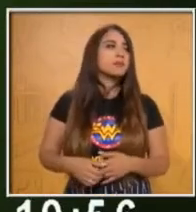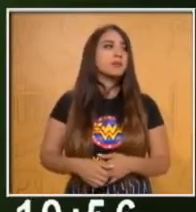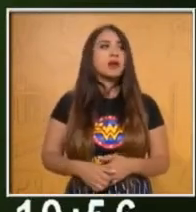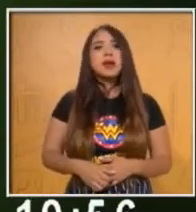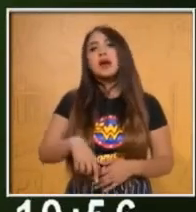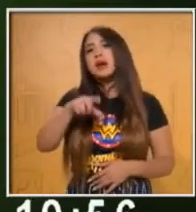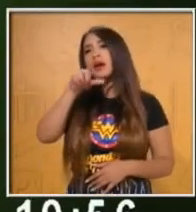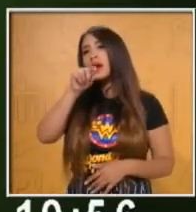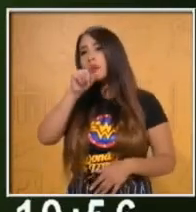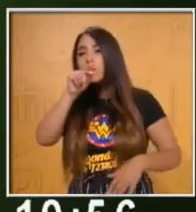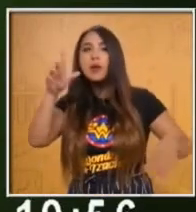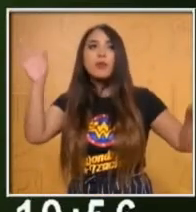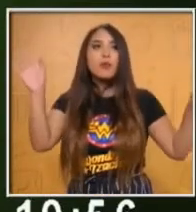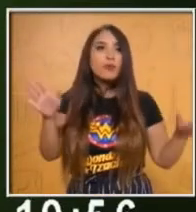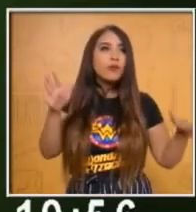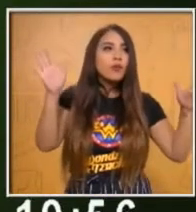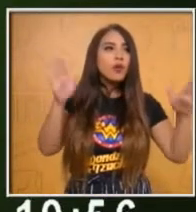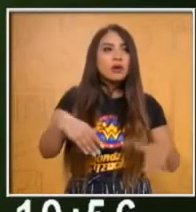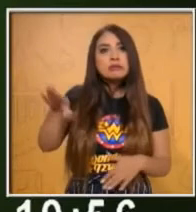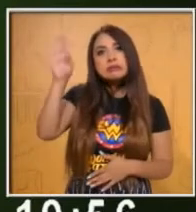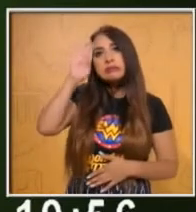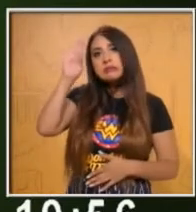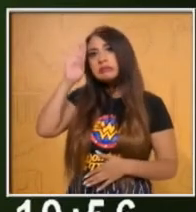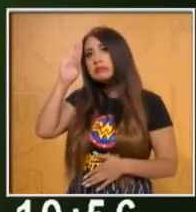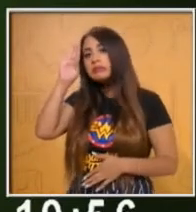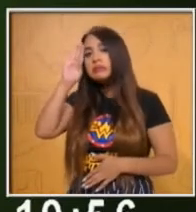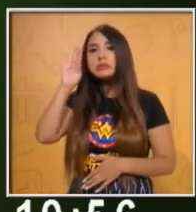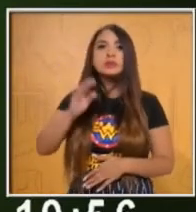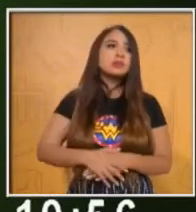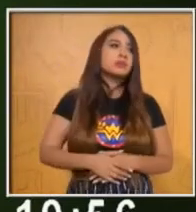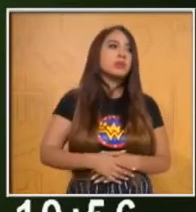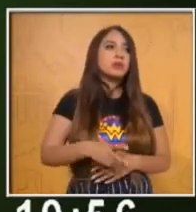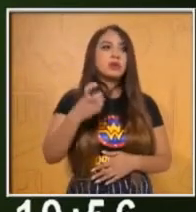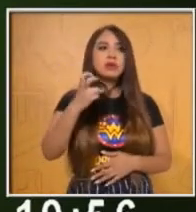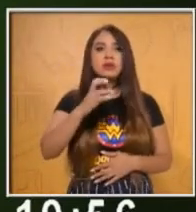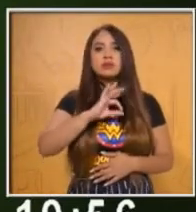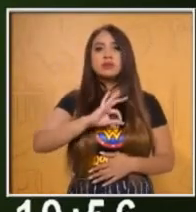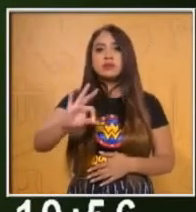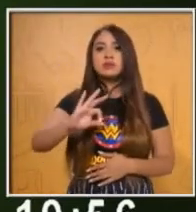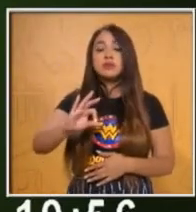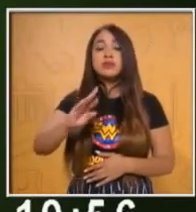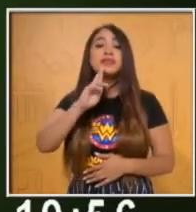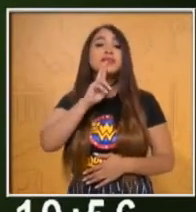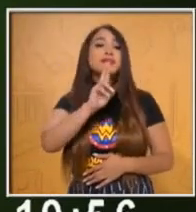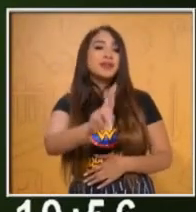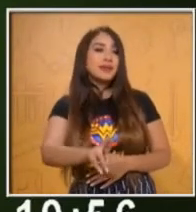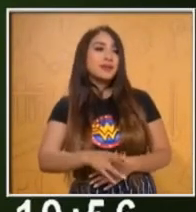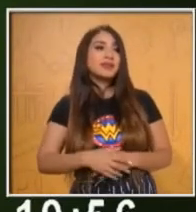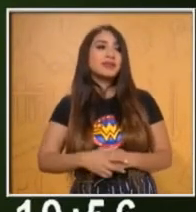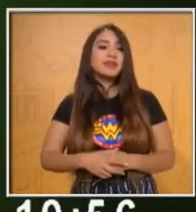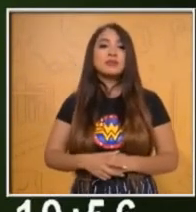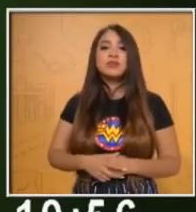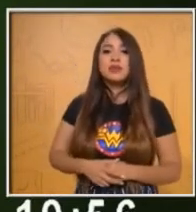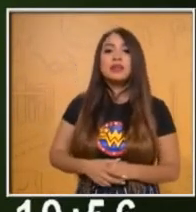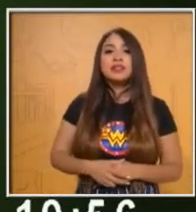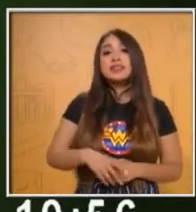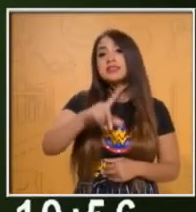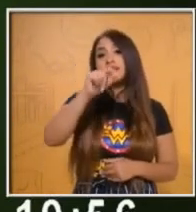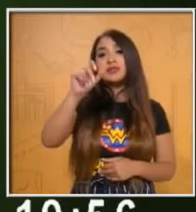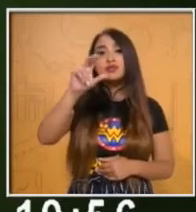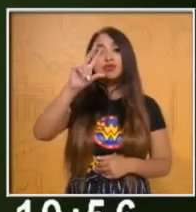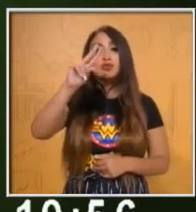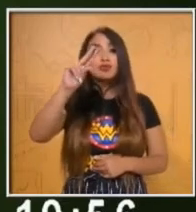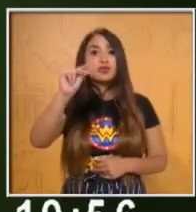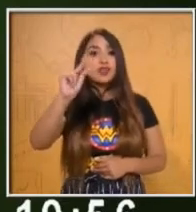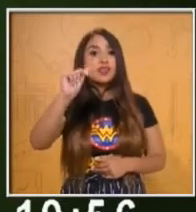muy pensativo. Con esto vamos a poder contestar la tabla de la página 186,